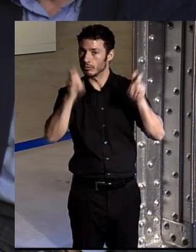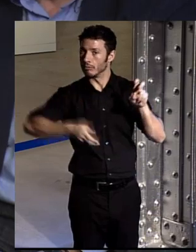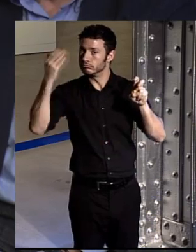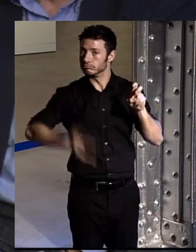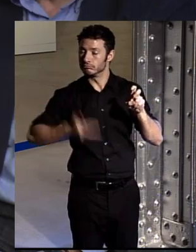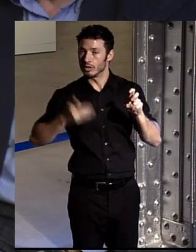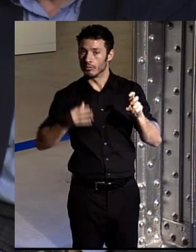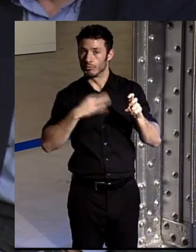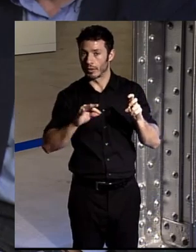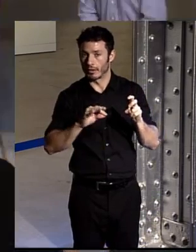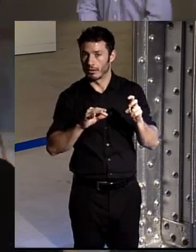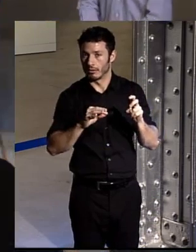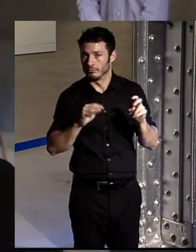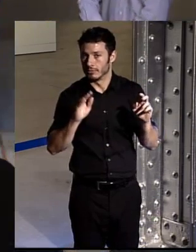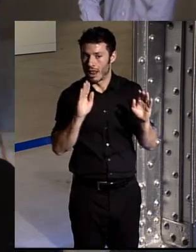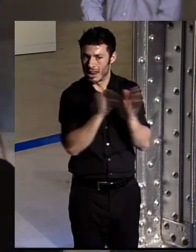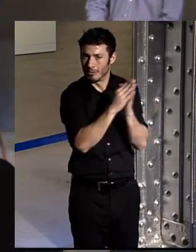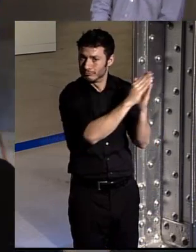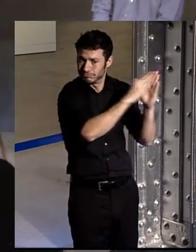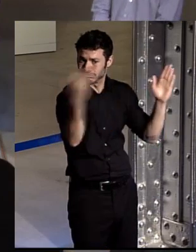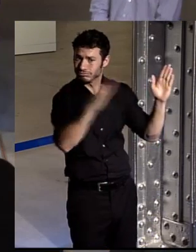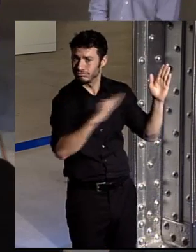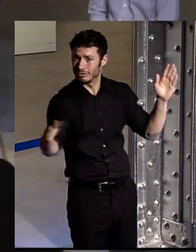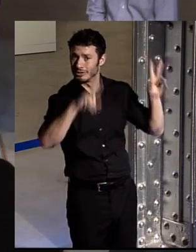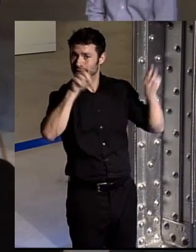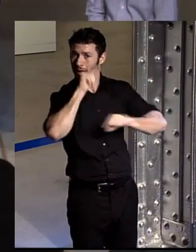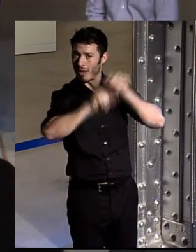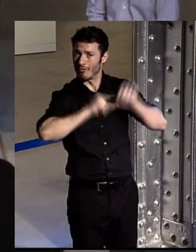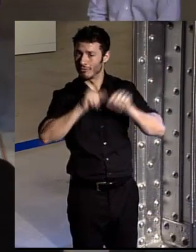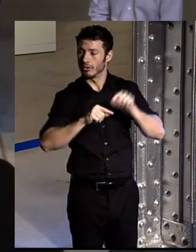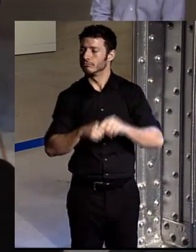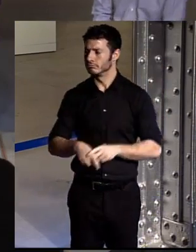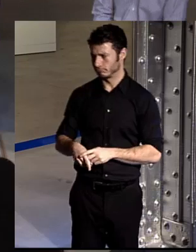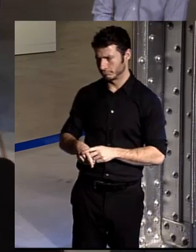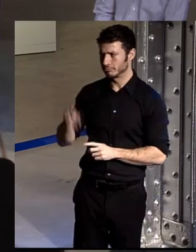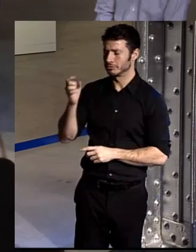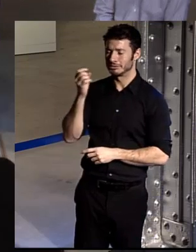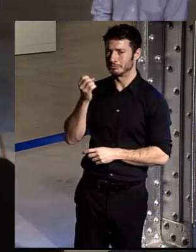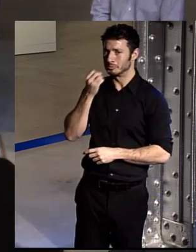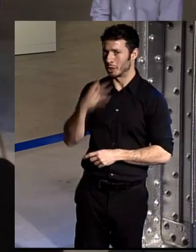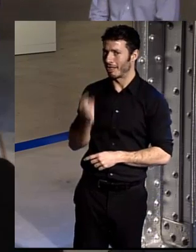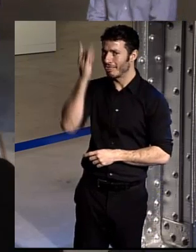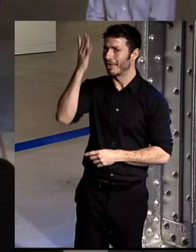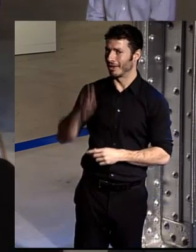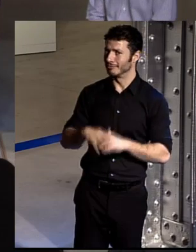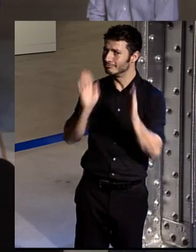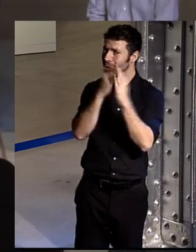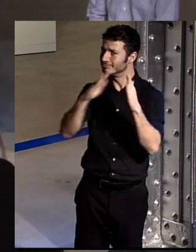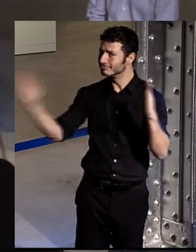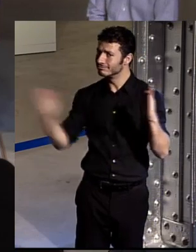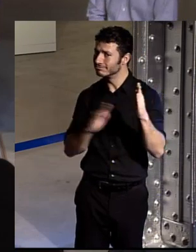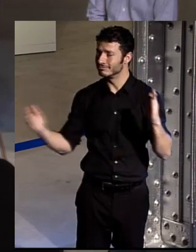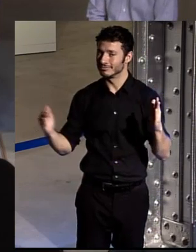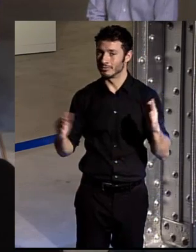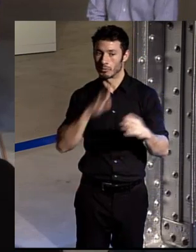podría hacer una colección entera sobre los virus, porque Oye, como me de- parece muy bien lo de la colección. Ah, vale, venga. Porque como Lo decía anoto. Carlos, están